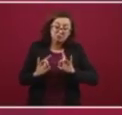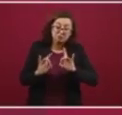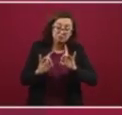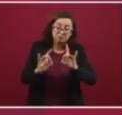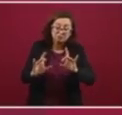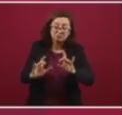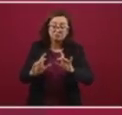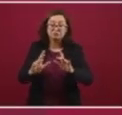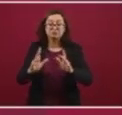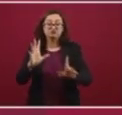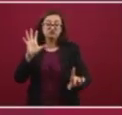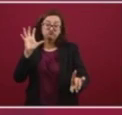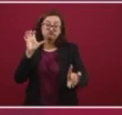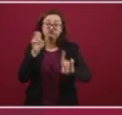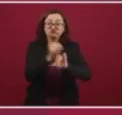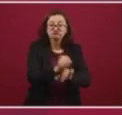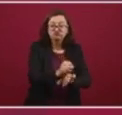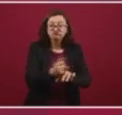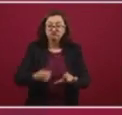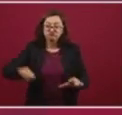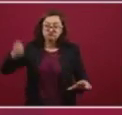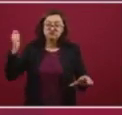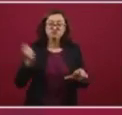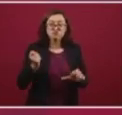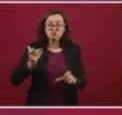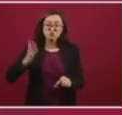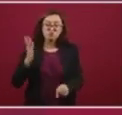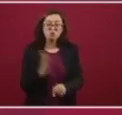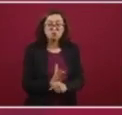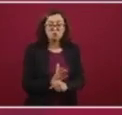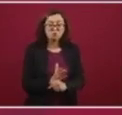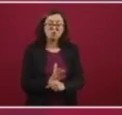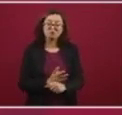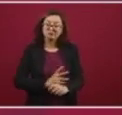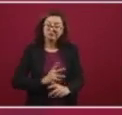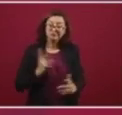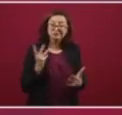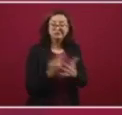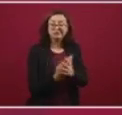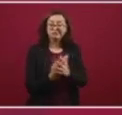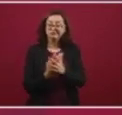en condenas como esta, una condena